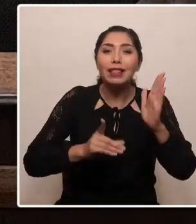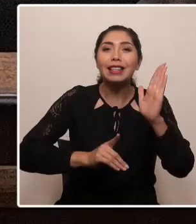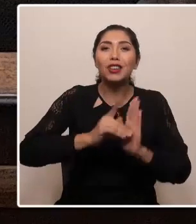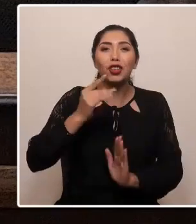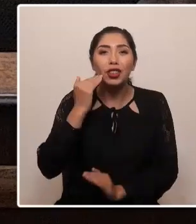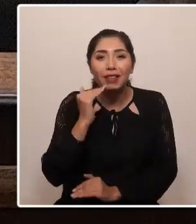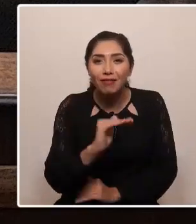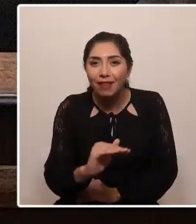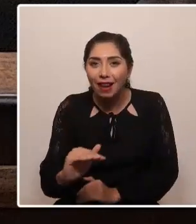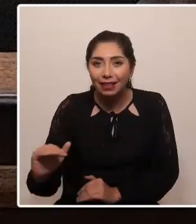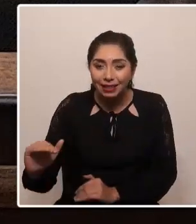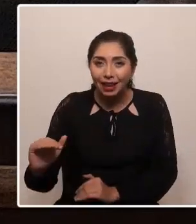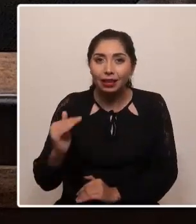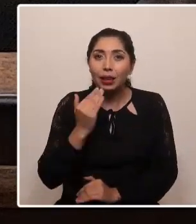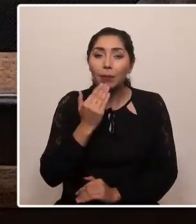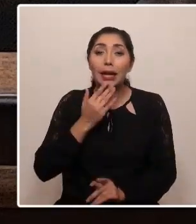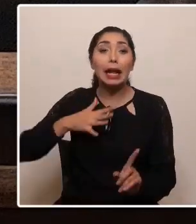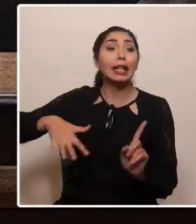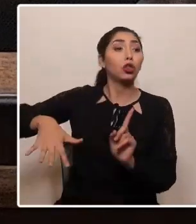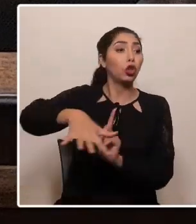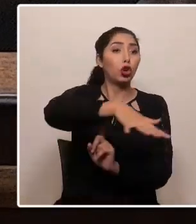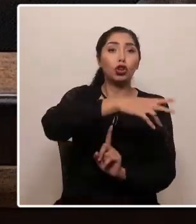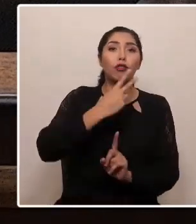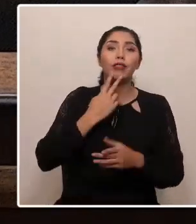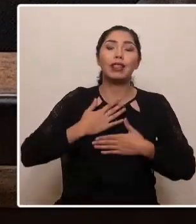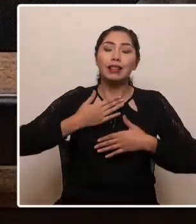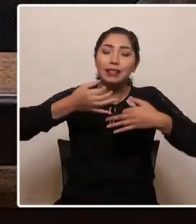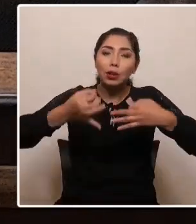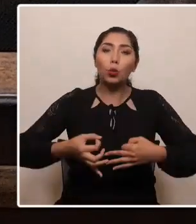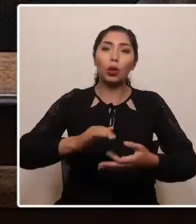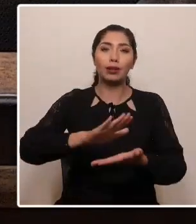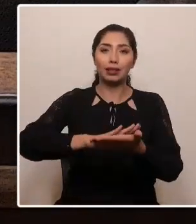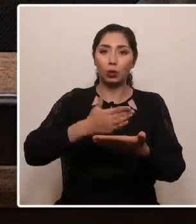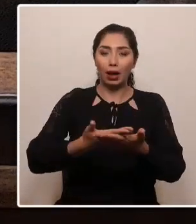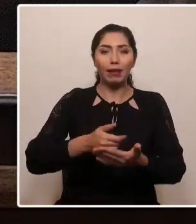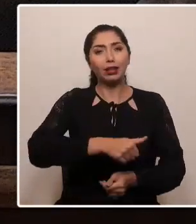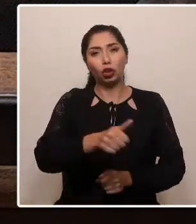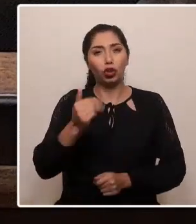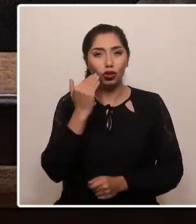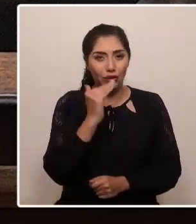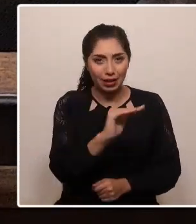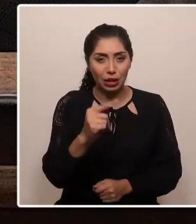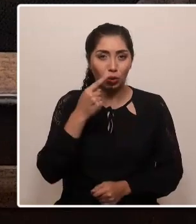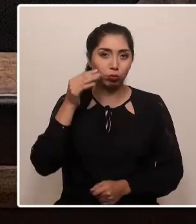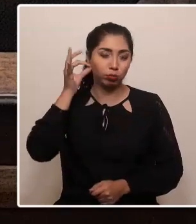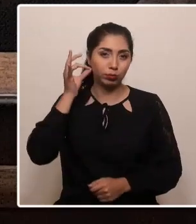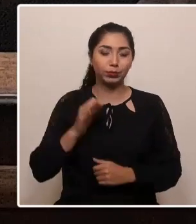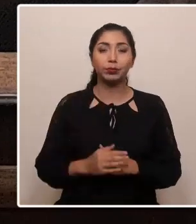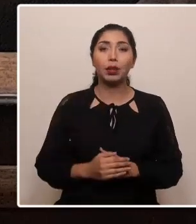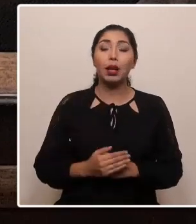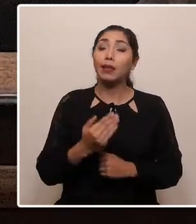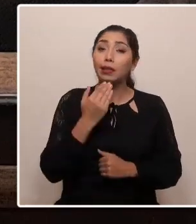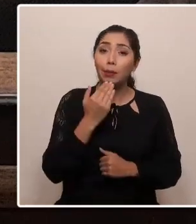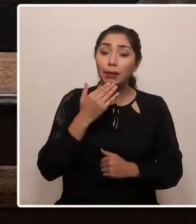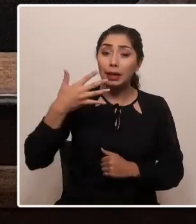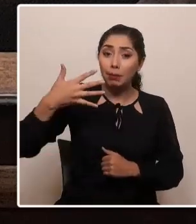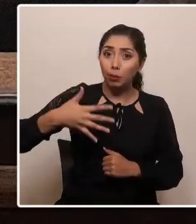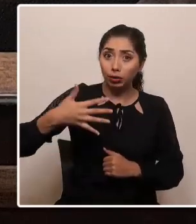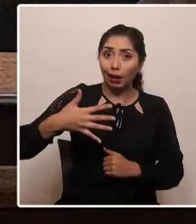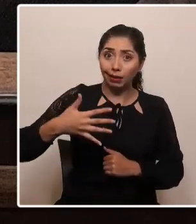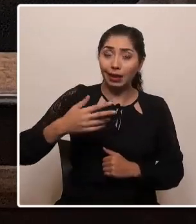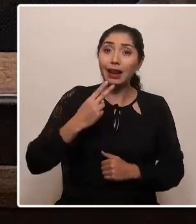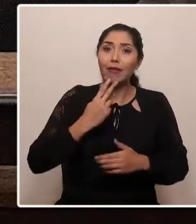la generación de entornos de vida seguros y saludables para todos los niños y niñas. También es importante considerar a lo largo de la vida de las personas